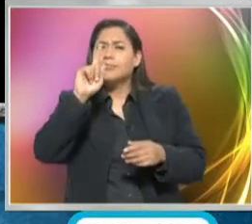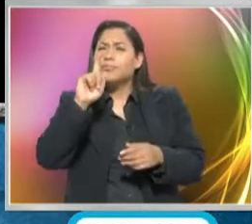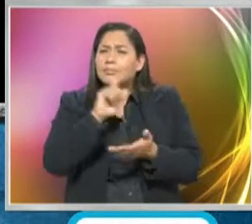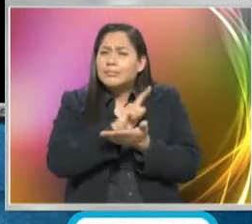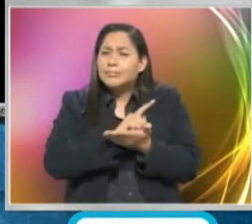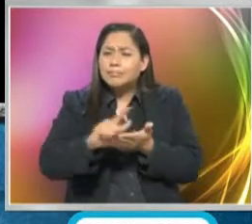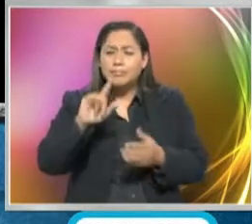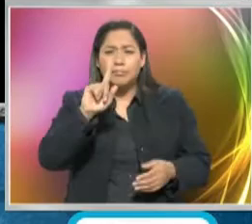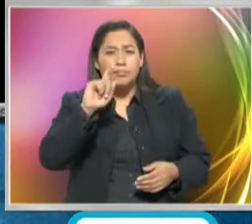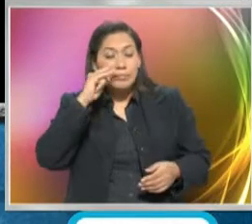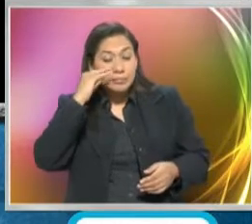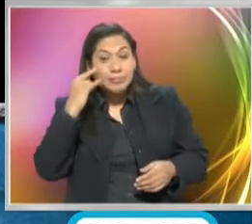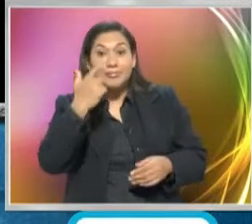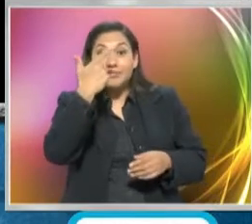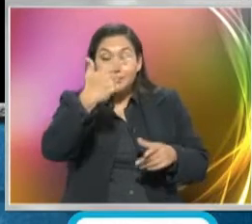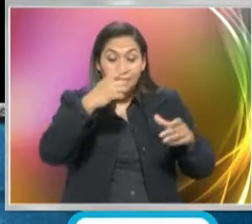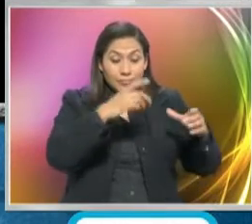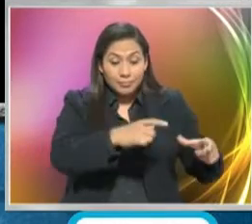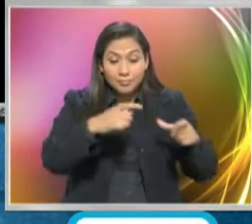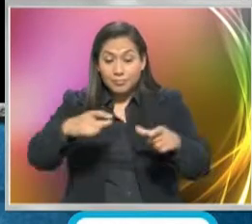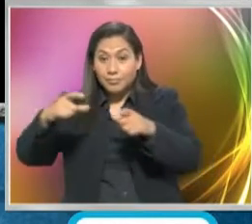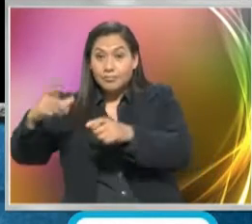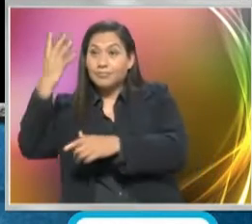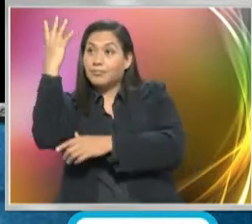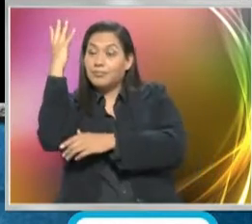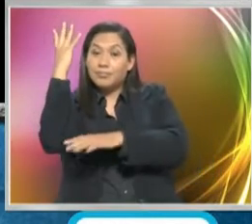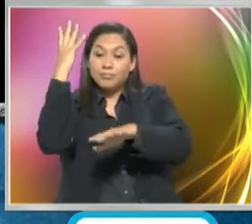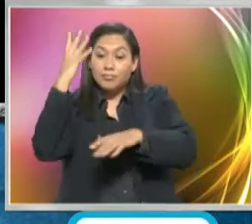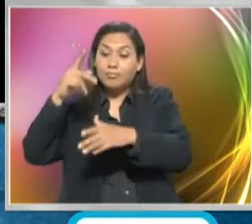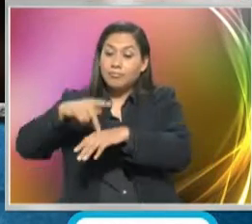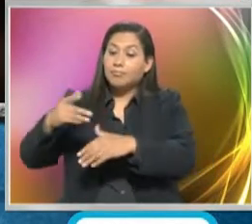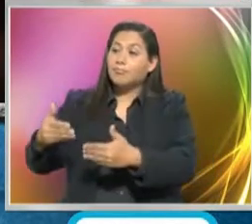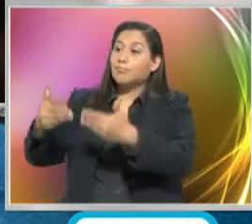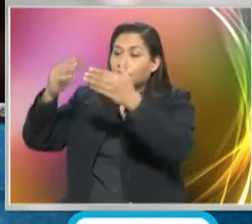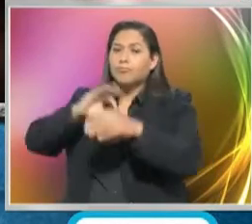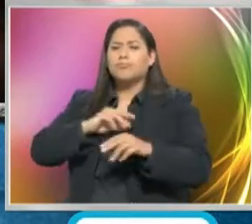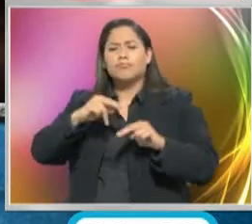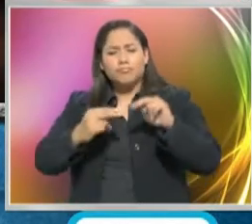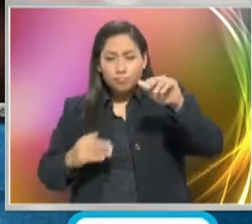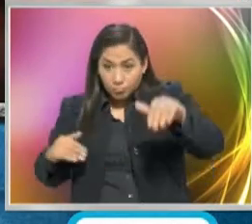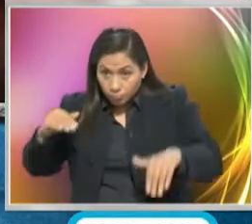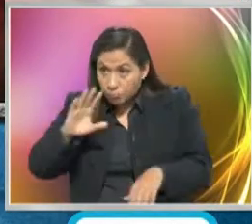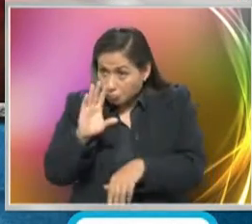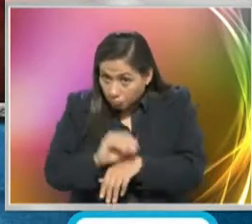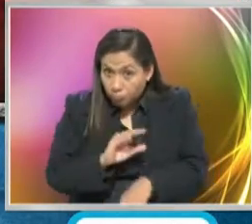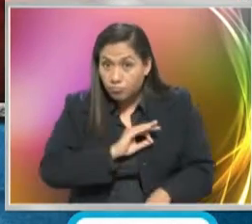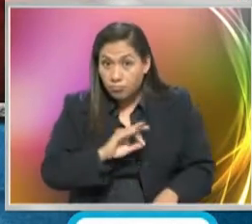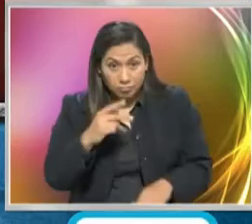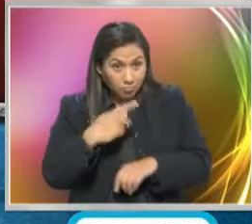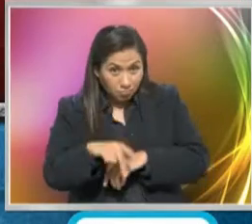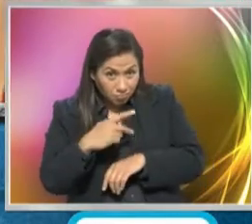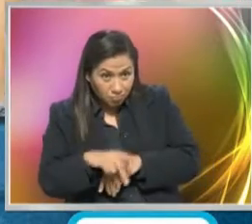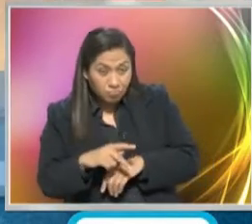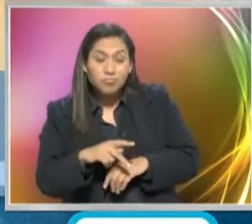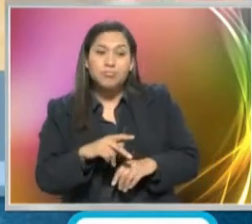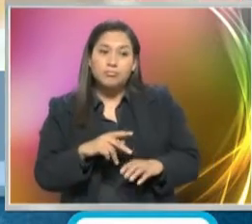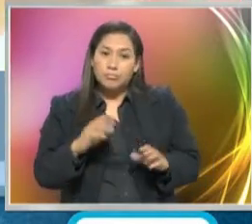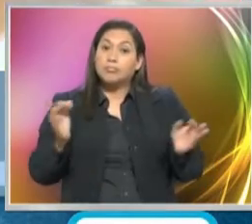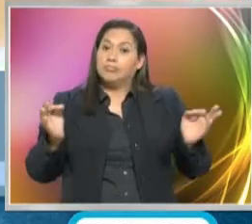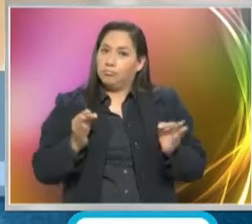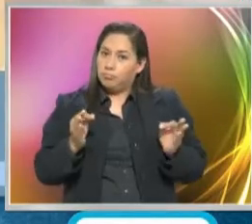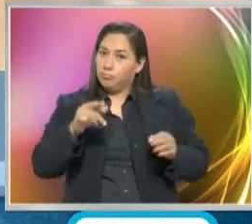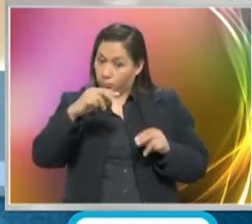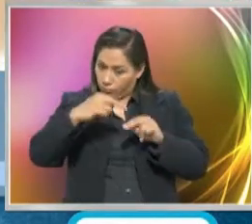aguas divinas. Son 7 boquetes entre árboles y paredes rocosas donde hasta te puedes meter a nadar. ¿Sí se puede? Claro que sí, ¿No es te puedes peligroso? meter a nadar. Te ve frío.